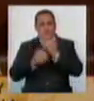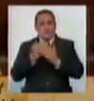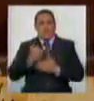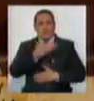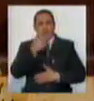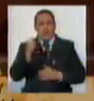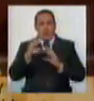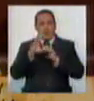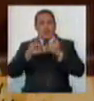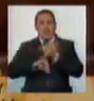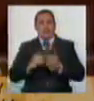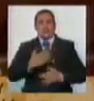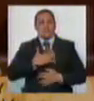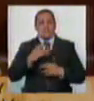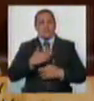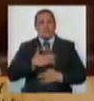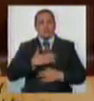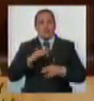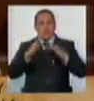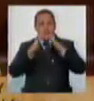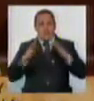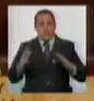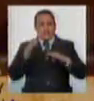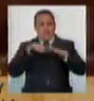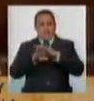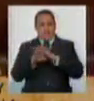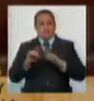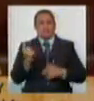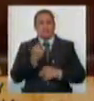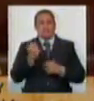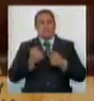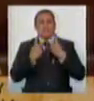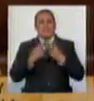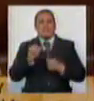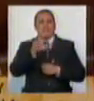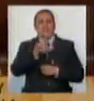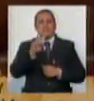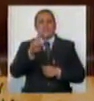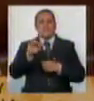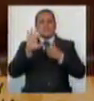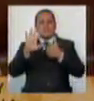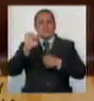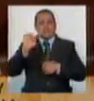gas natural domiciliario, existen